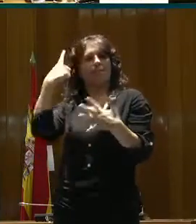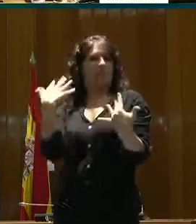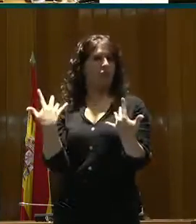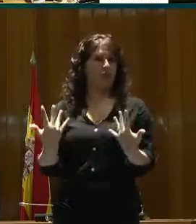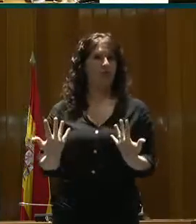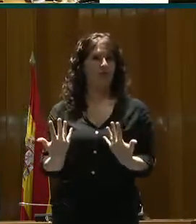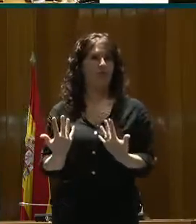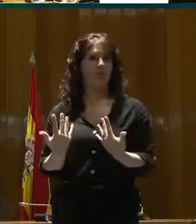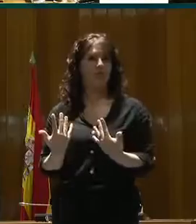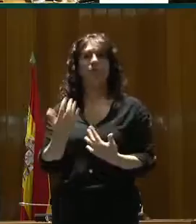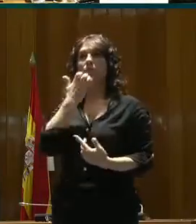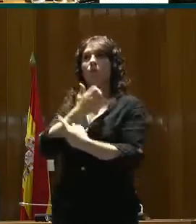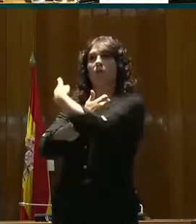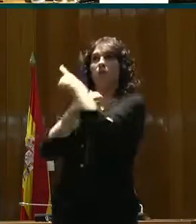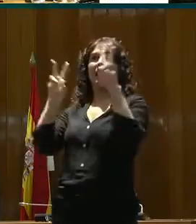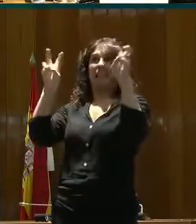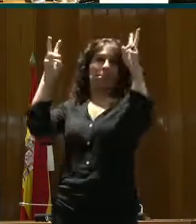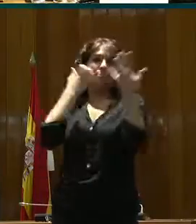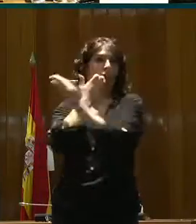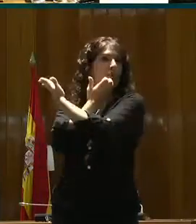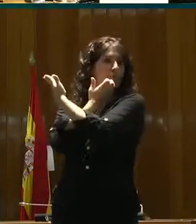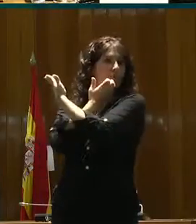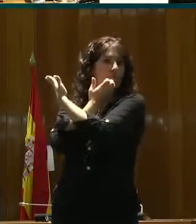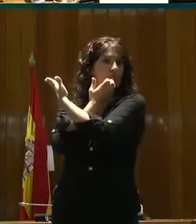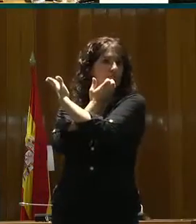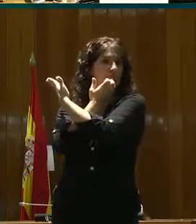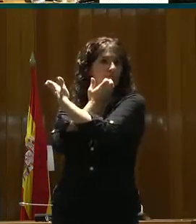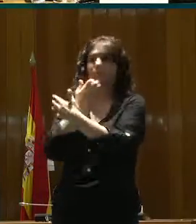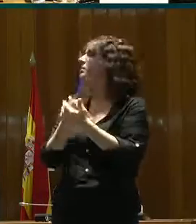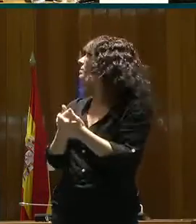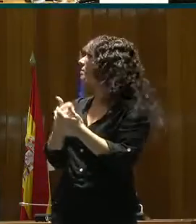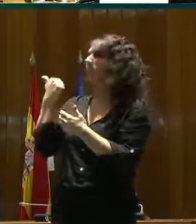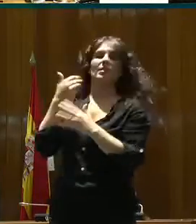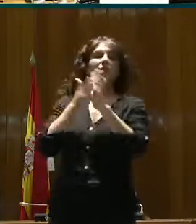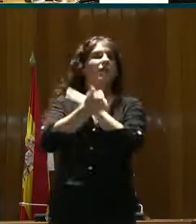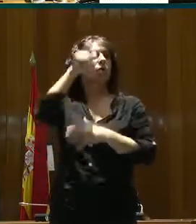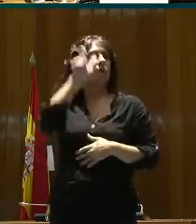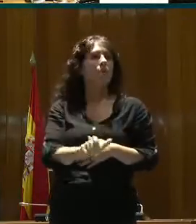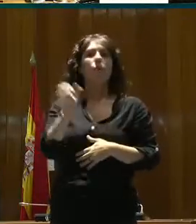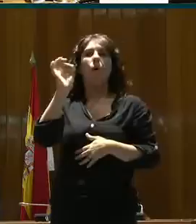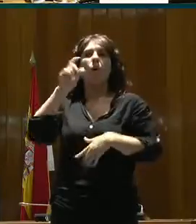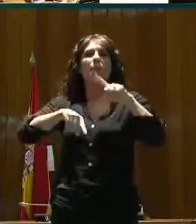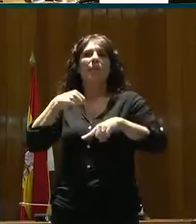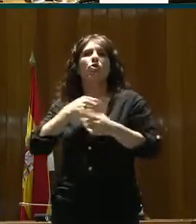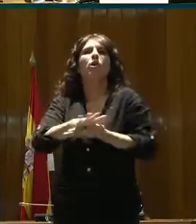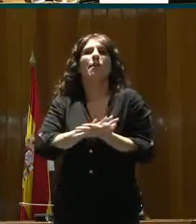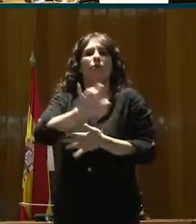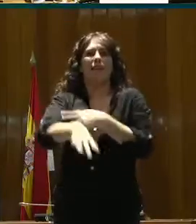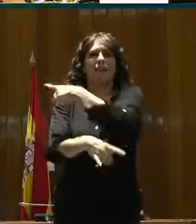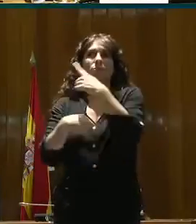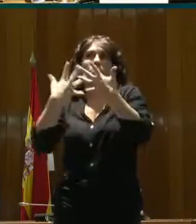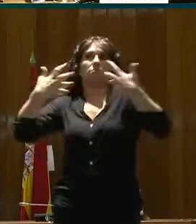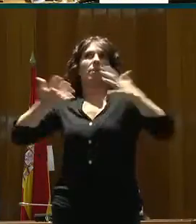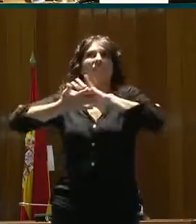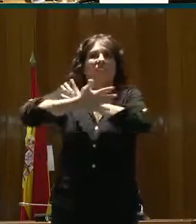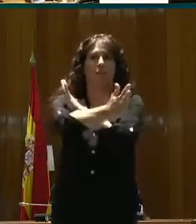término. Topic, en inglés, que es el tema, un constituyente referido a un individuo o una entidad sobre la cual se habla y de